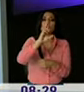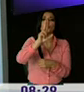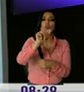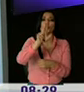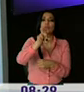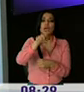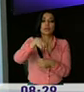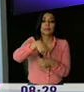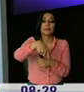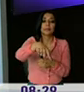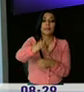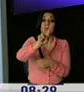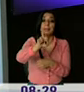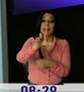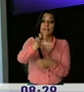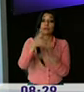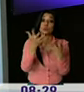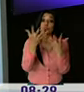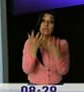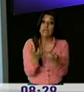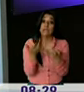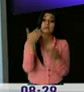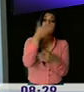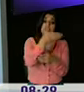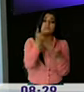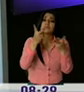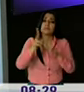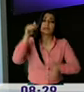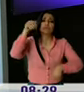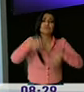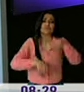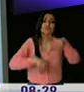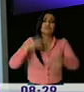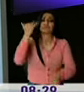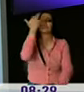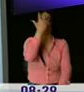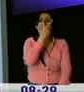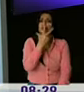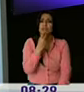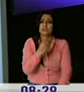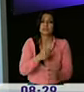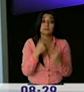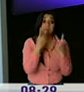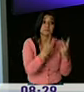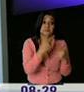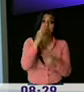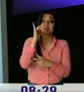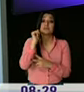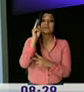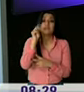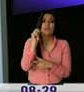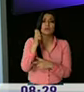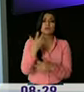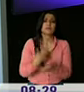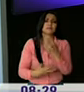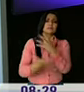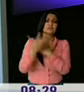Intervalles. Si usted quiere, también, este es un balneario precioso. Y el que acabamos de ver tiene una historia y una